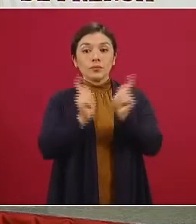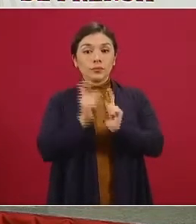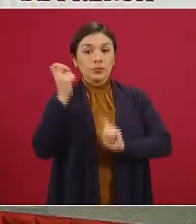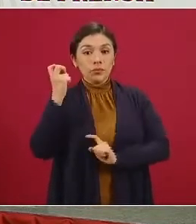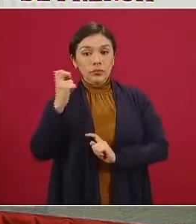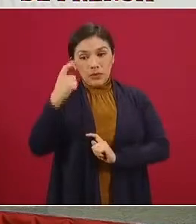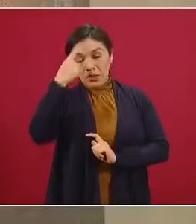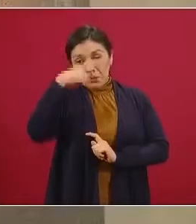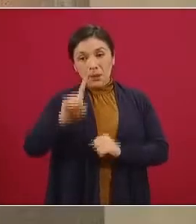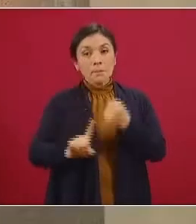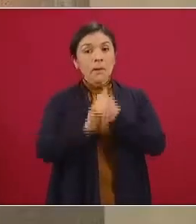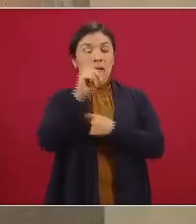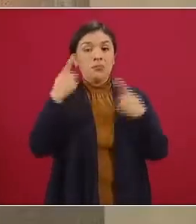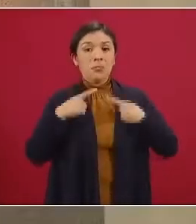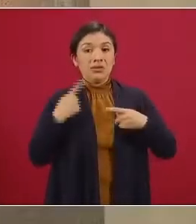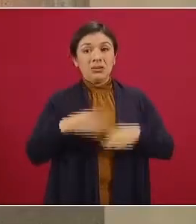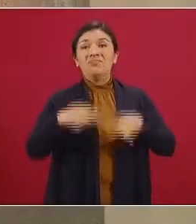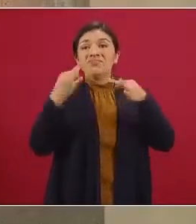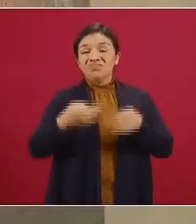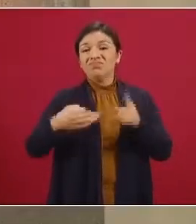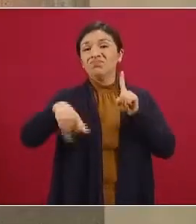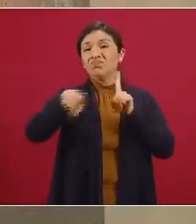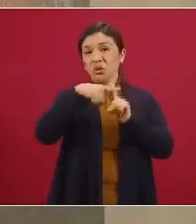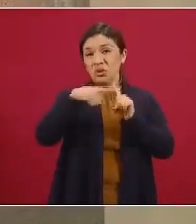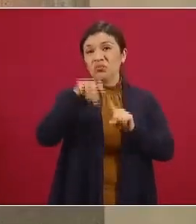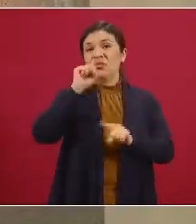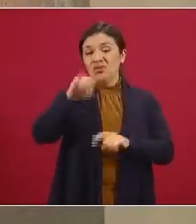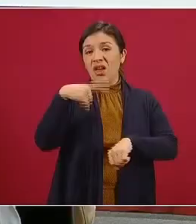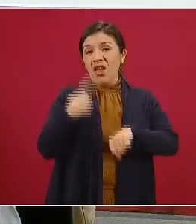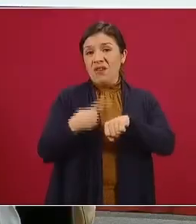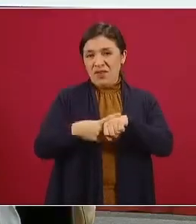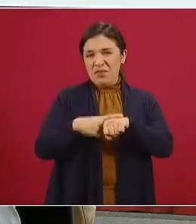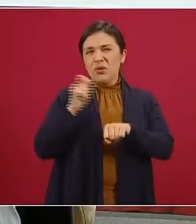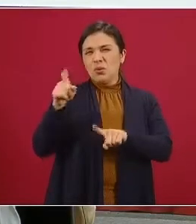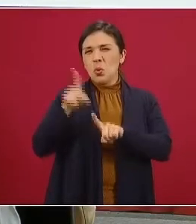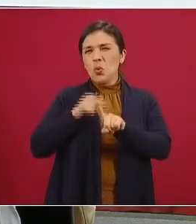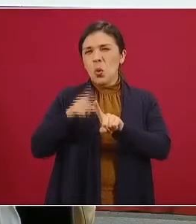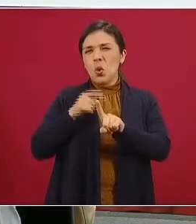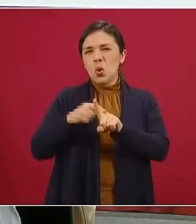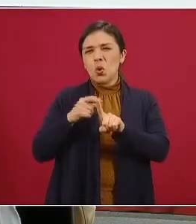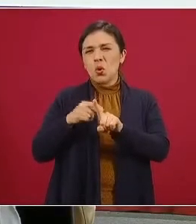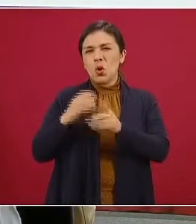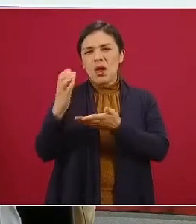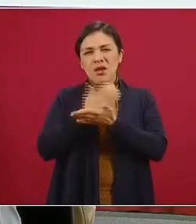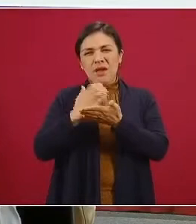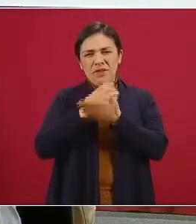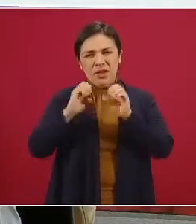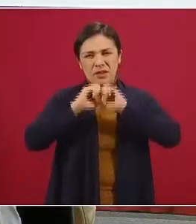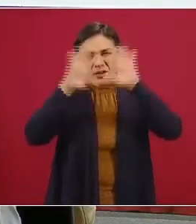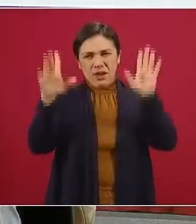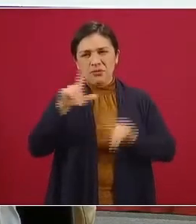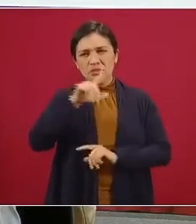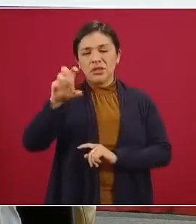de casos confirmados, dentro de este grupo de color marrón claro,